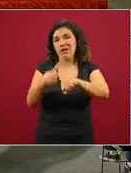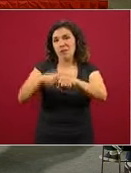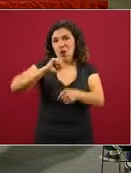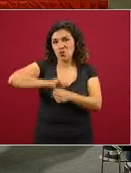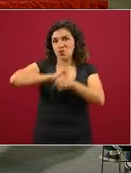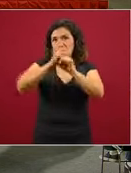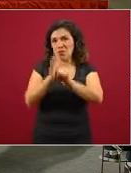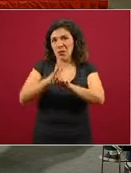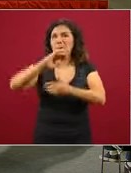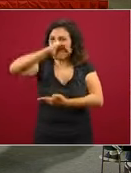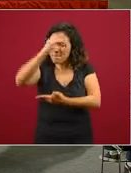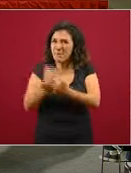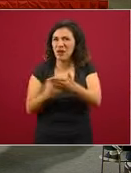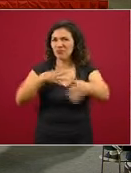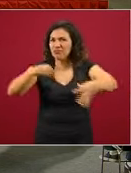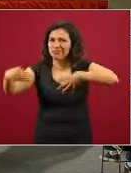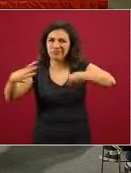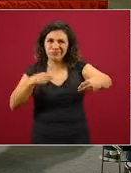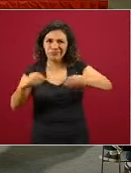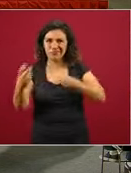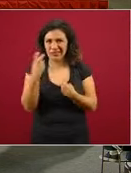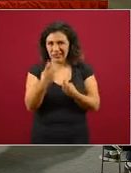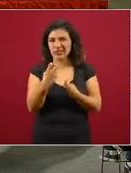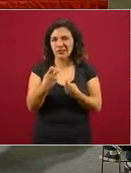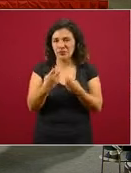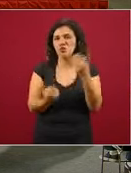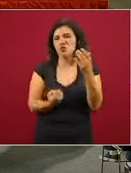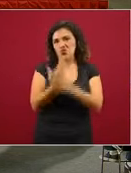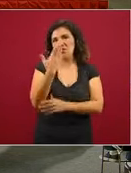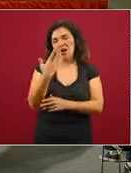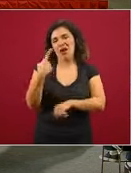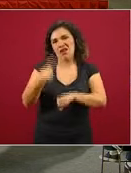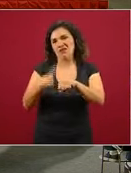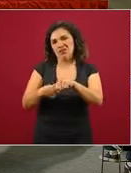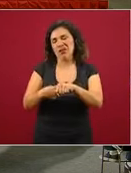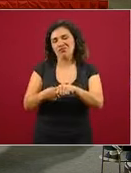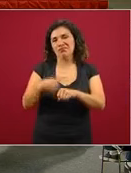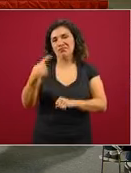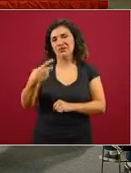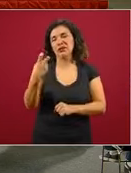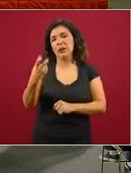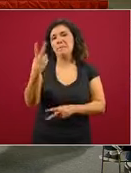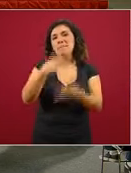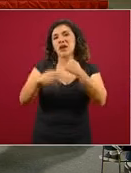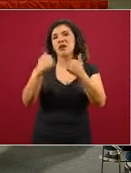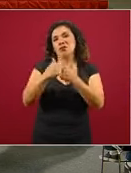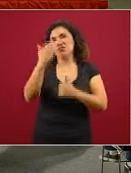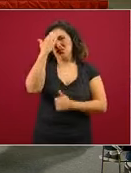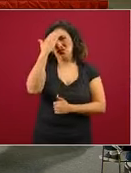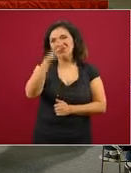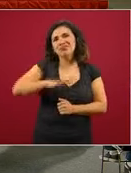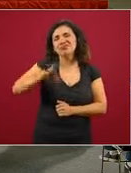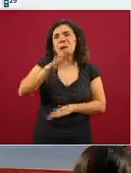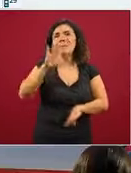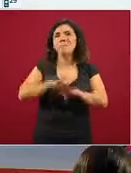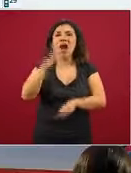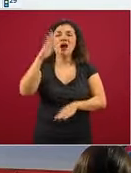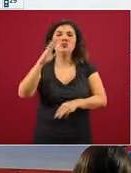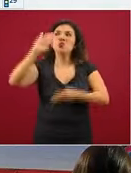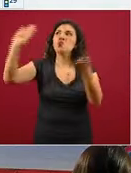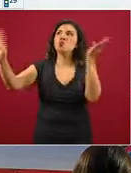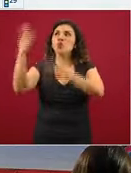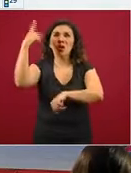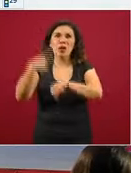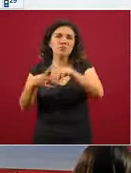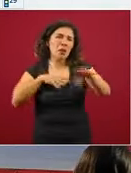para disminuir la transmisión de esta nueva enfermedad que ha producido, como ya sabemos, una pandemia a nivel